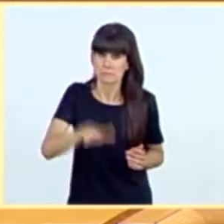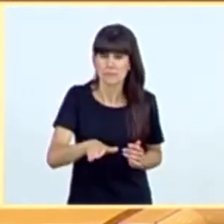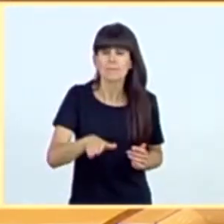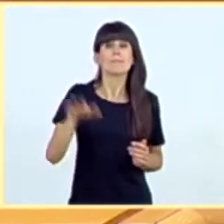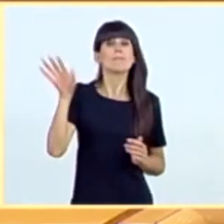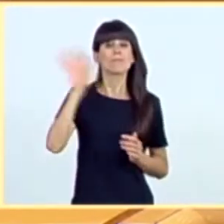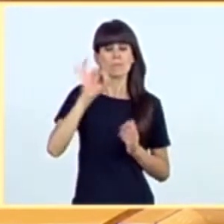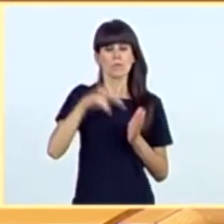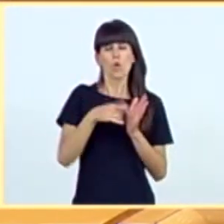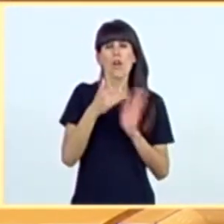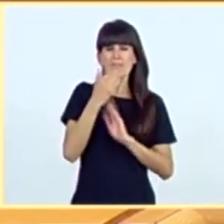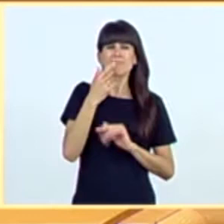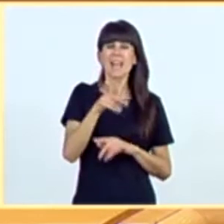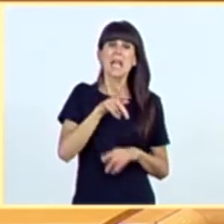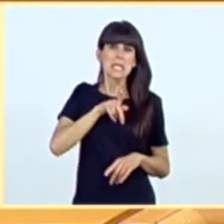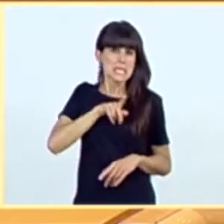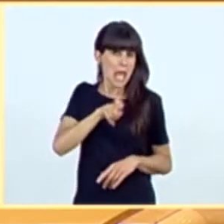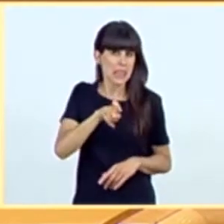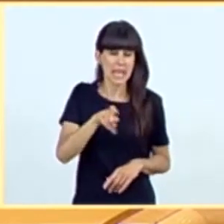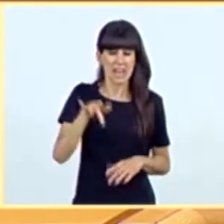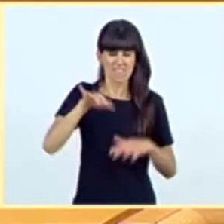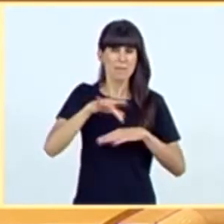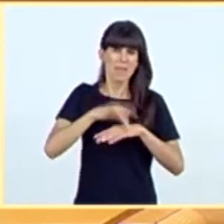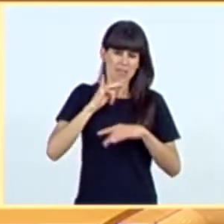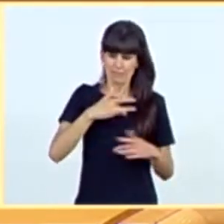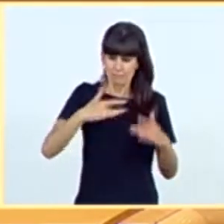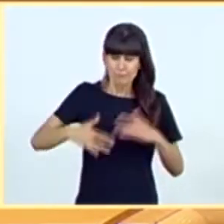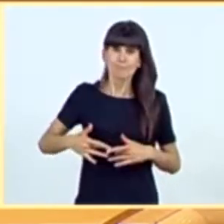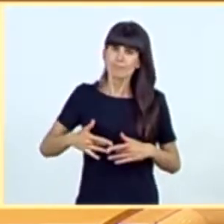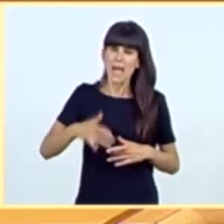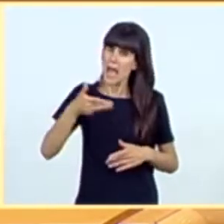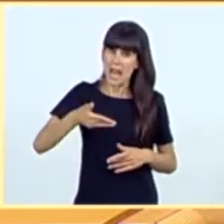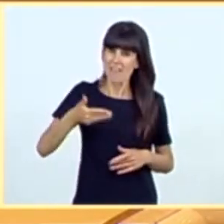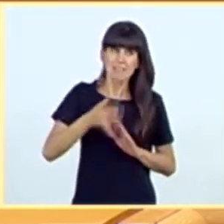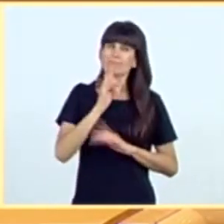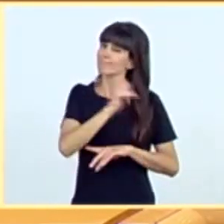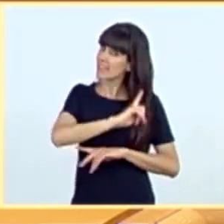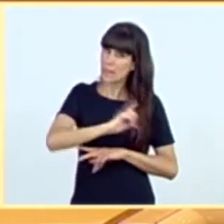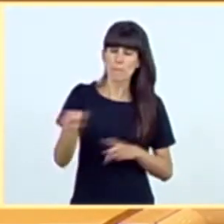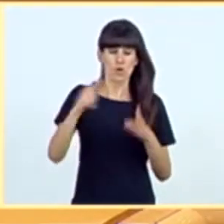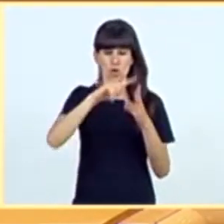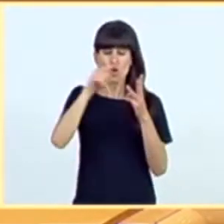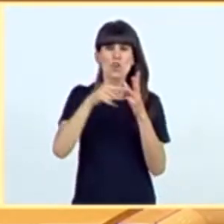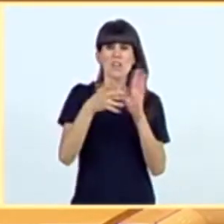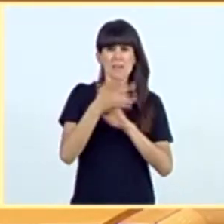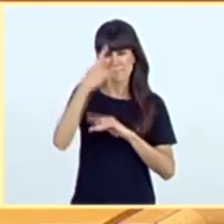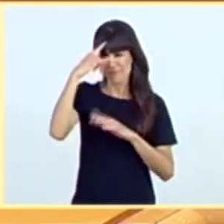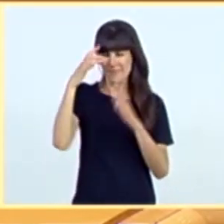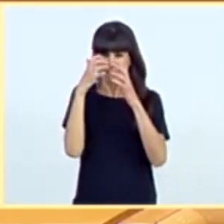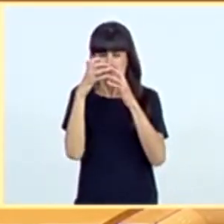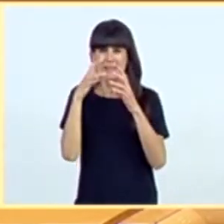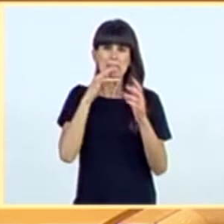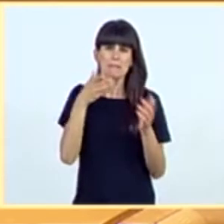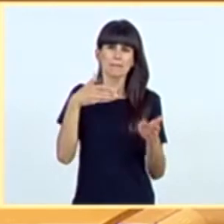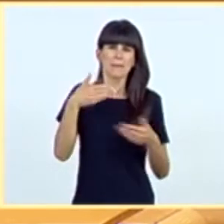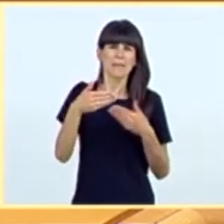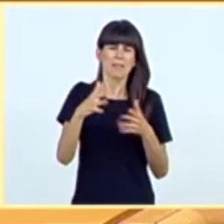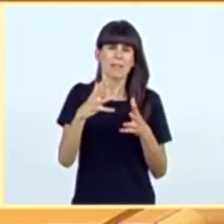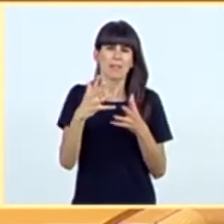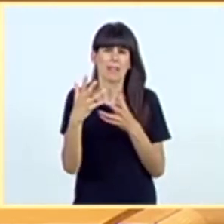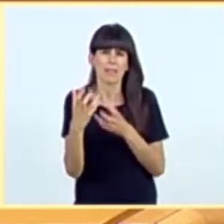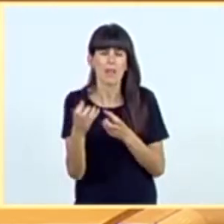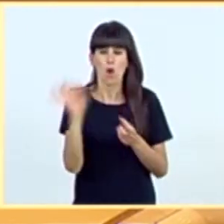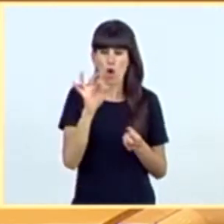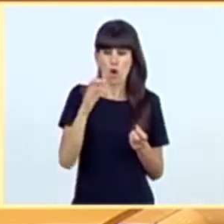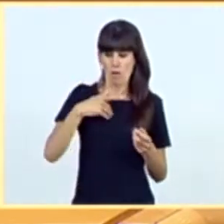criterios de terminalidad oncológica de enfermedades de órgano avanzada, pacientes con criterios de terminalidad neurodegenerativa, deterioro funcional severo,